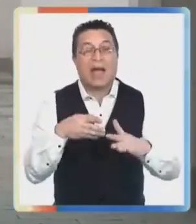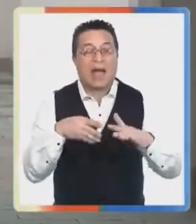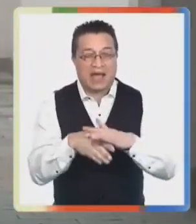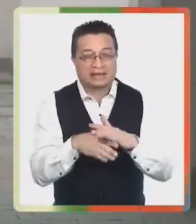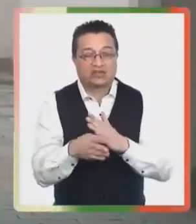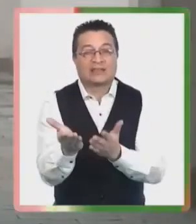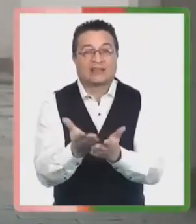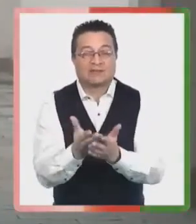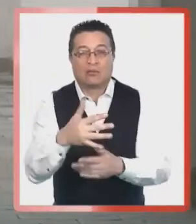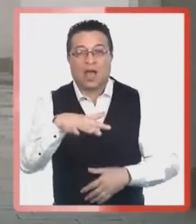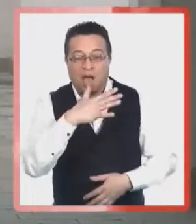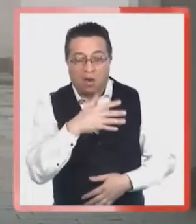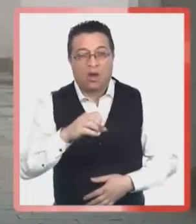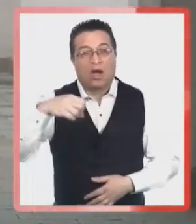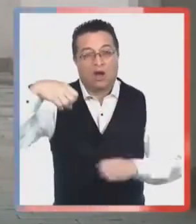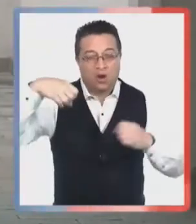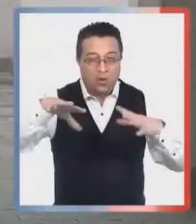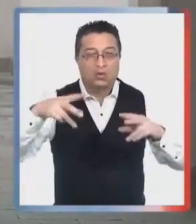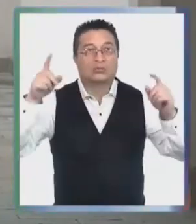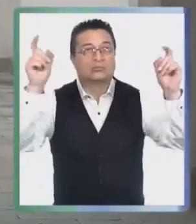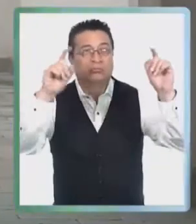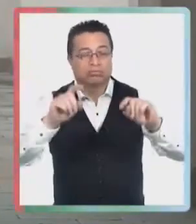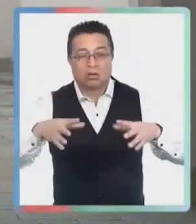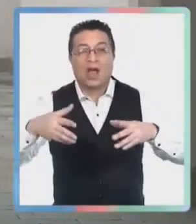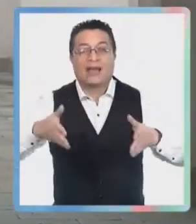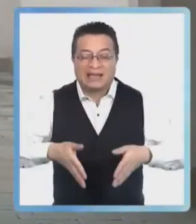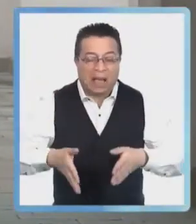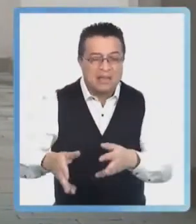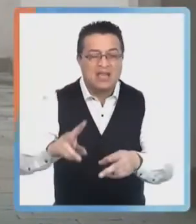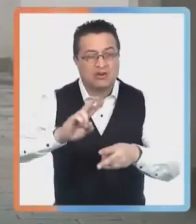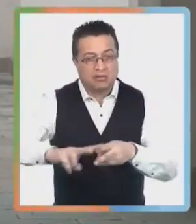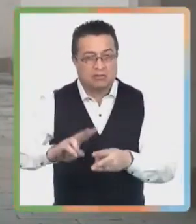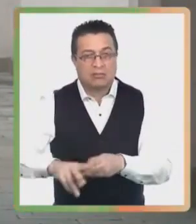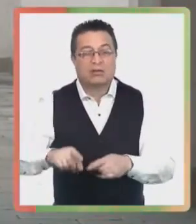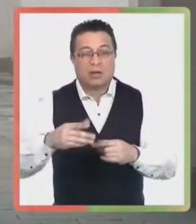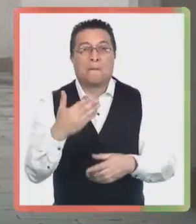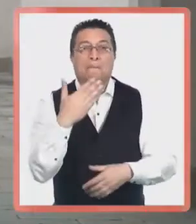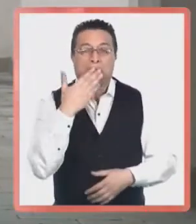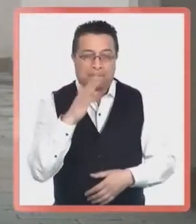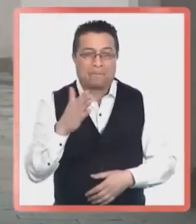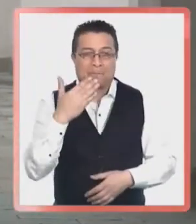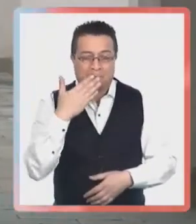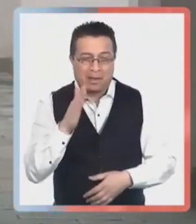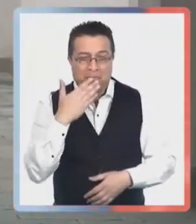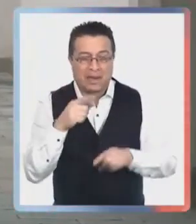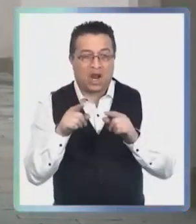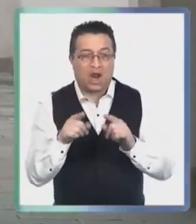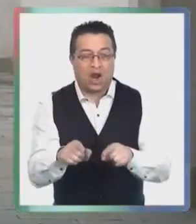acceso a servicios como agua, luz, infraestructura de caminos, por cierto, el mejorar